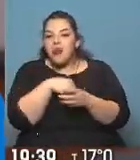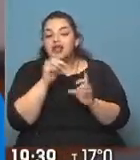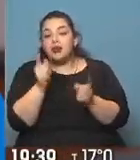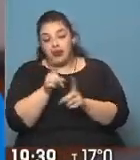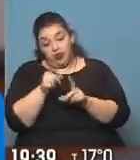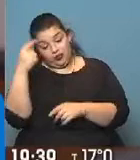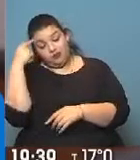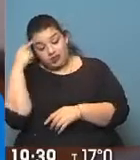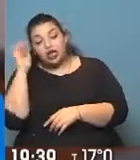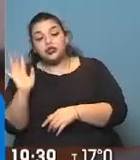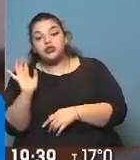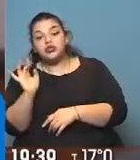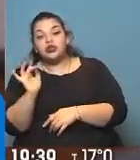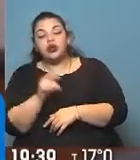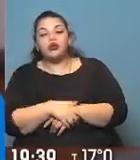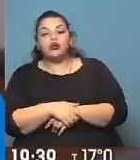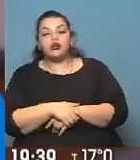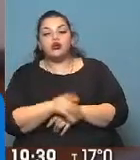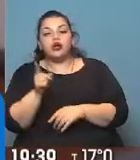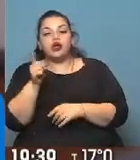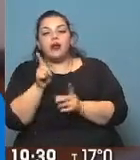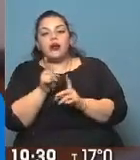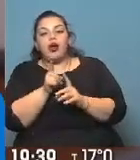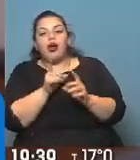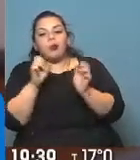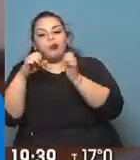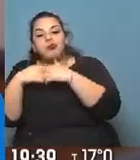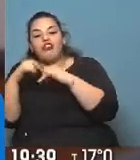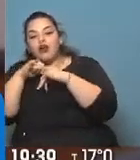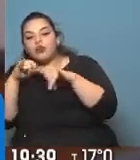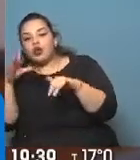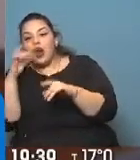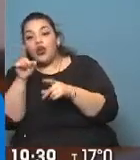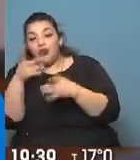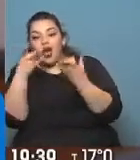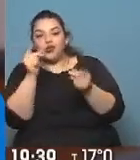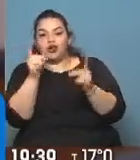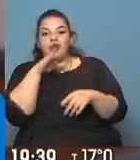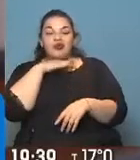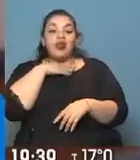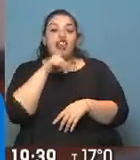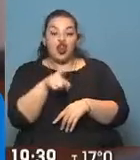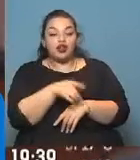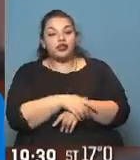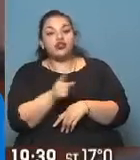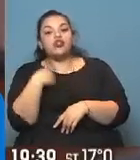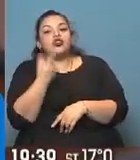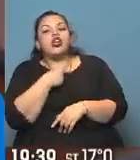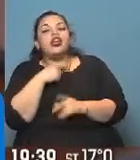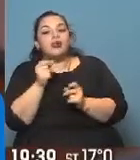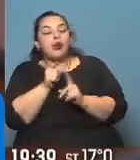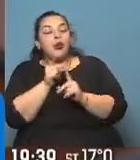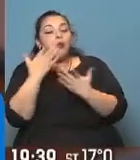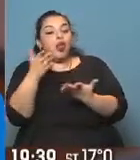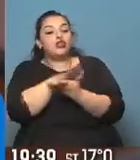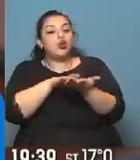que eso ocurra porque cuando se comienzan a filtrar informaciones claramente eso ayuda a los delincuentes este y lo que esperamos todos que esto se resuelva que